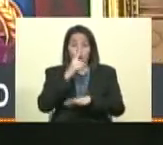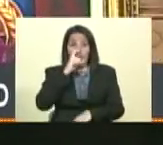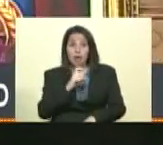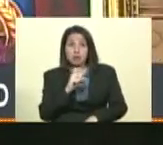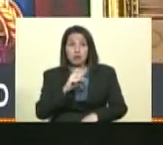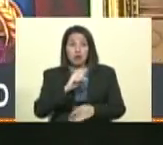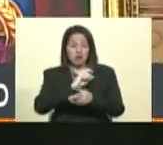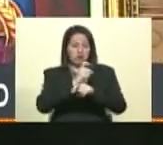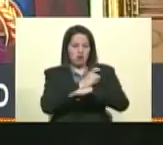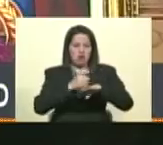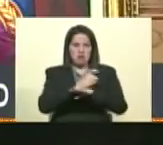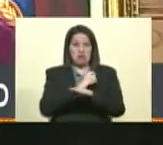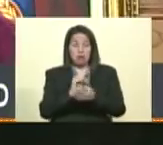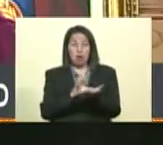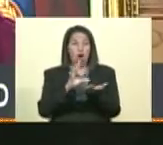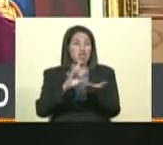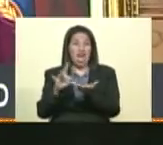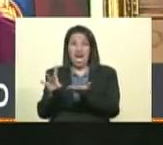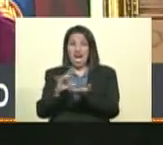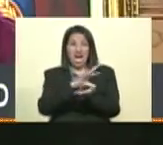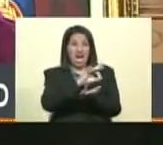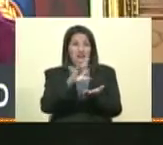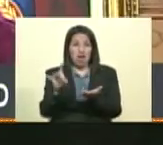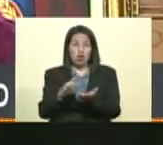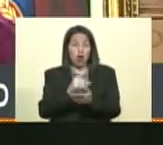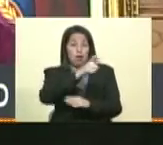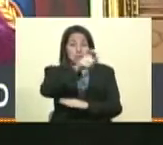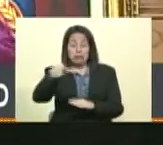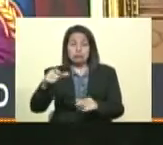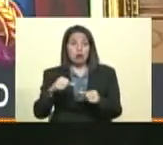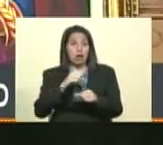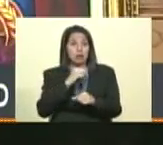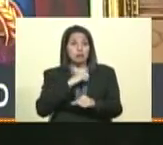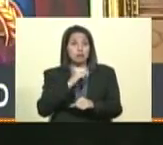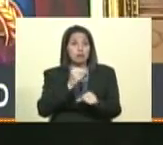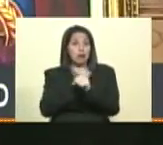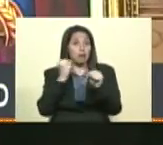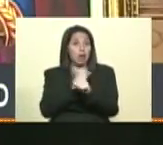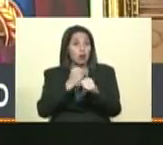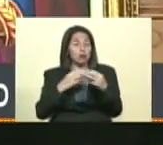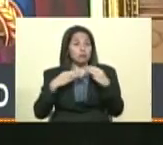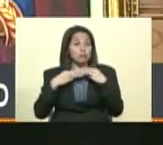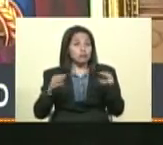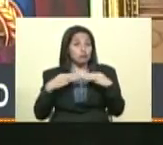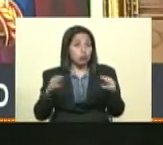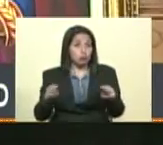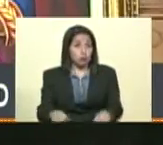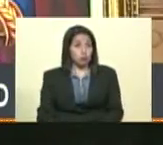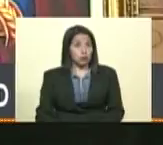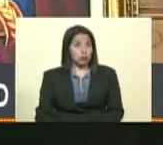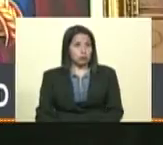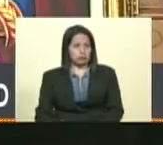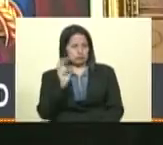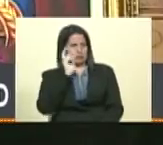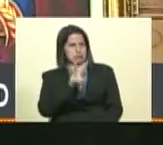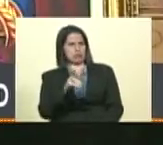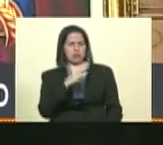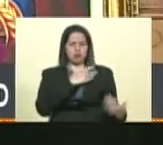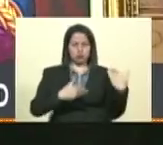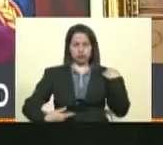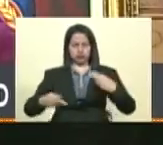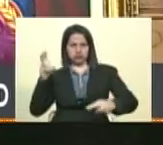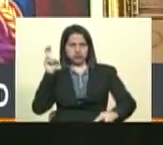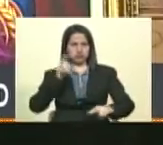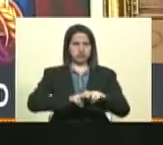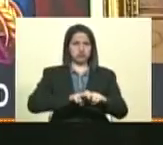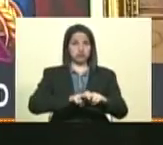derecha, han despedido más de 300.000 trabajadores públicos. ¿Ustedes se imaginan que en esta silla que estoy yo